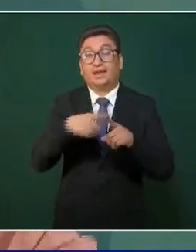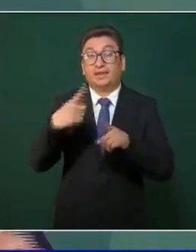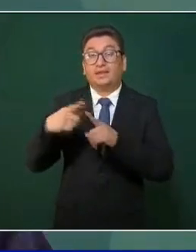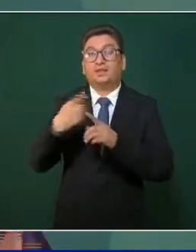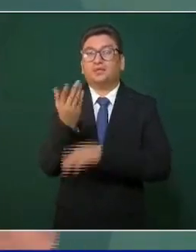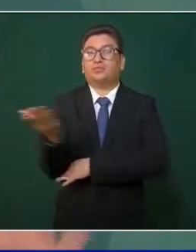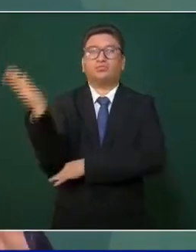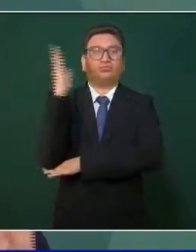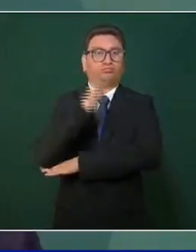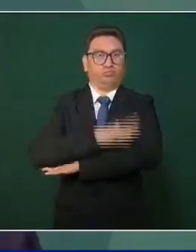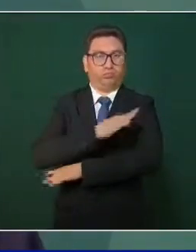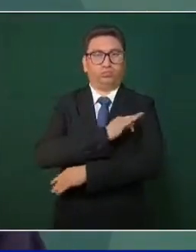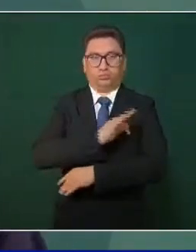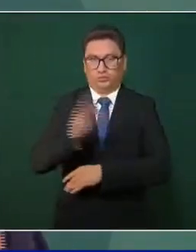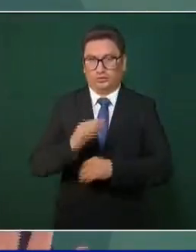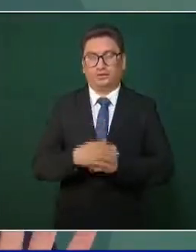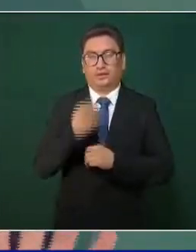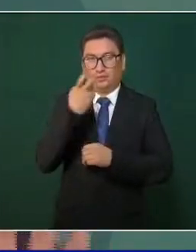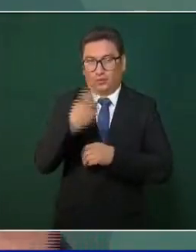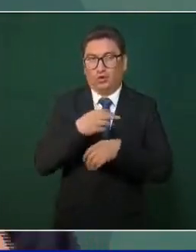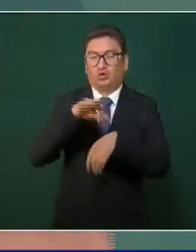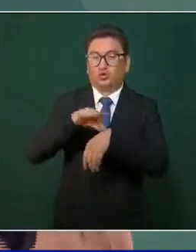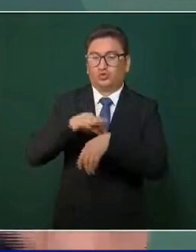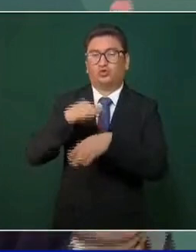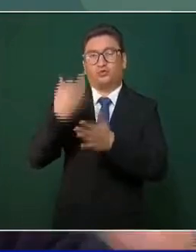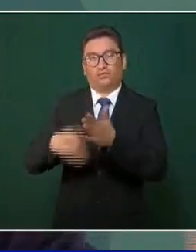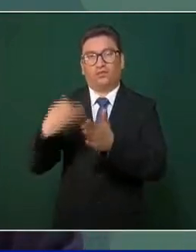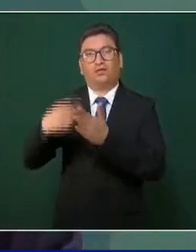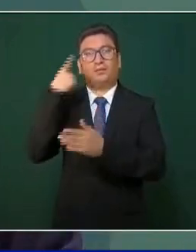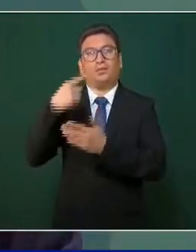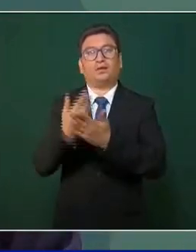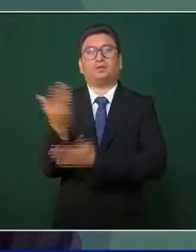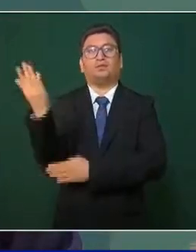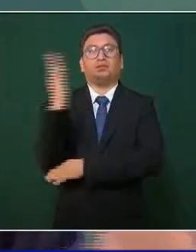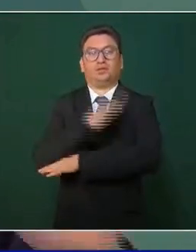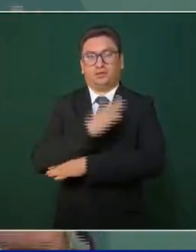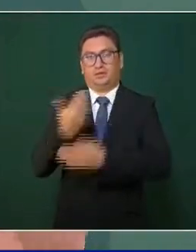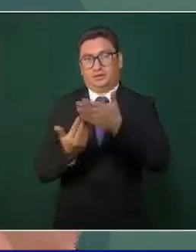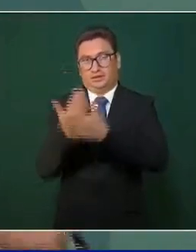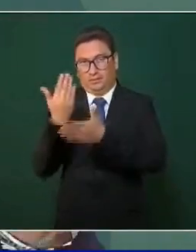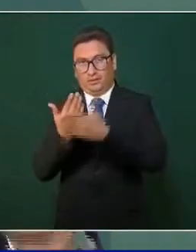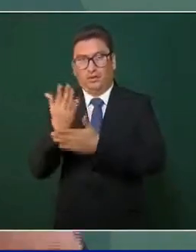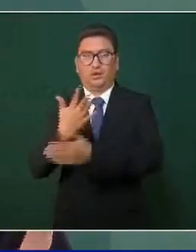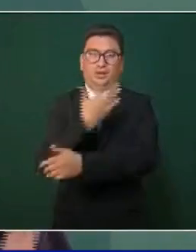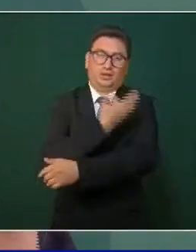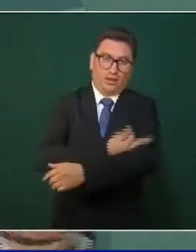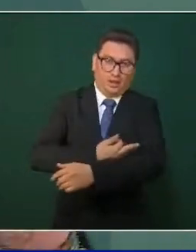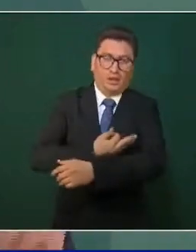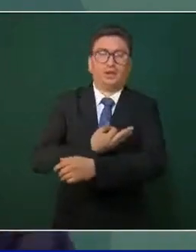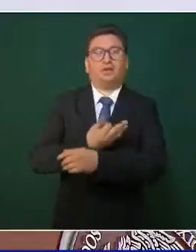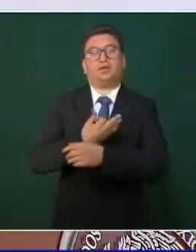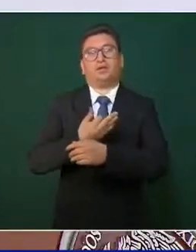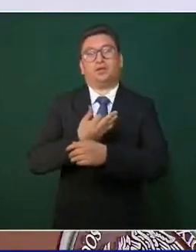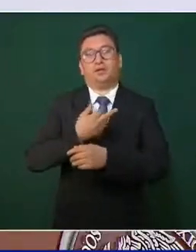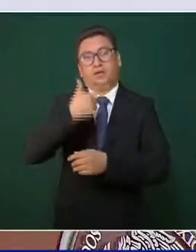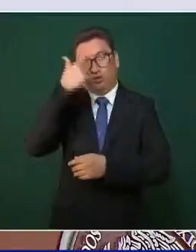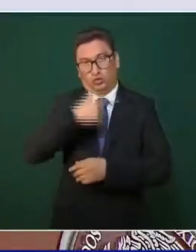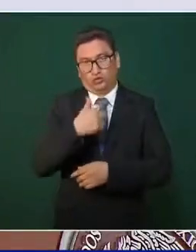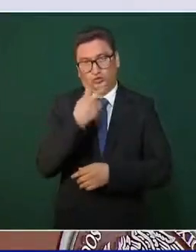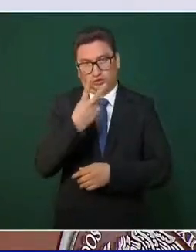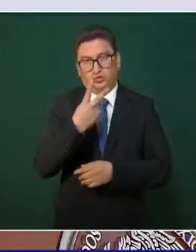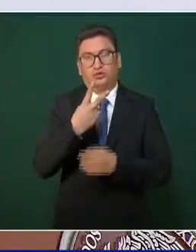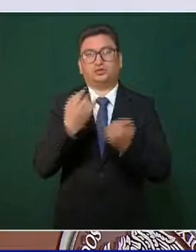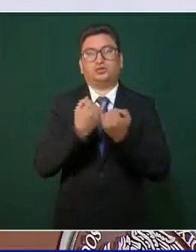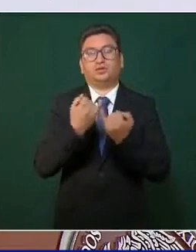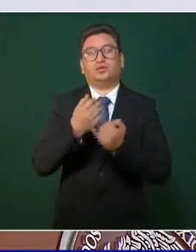los turnos. Es decir, son los médicos que necesitan para estar en todos los turnos, en la mañana, en la tarde, los 2 turnos nocturnos y